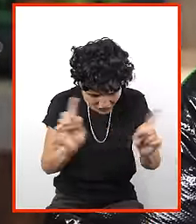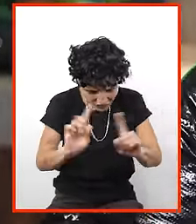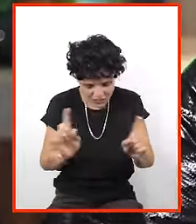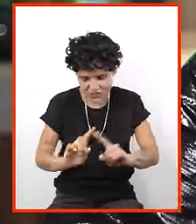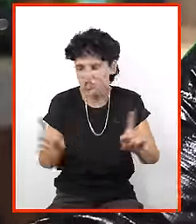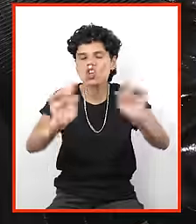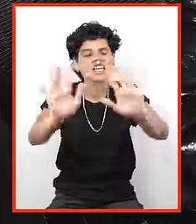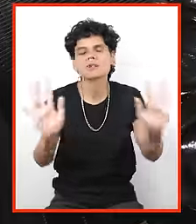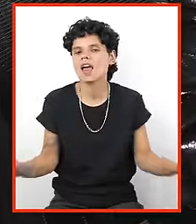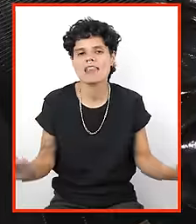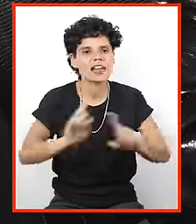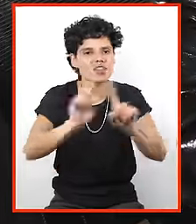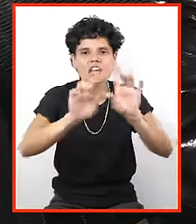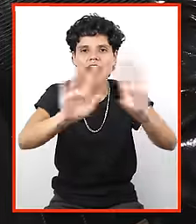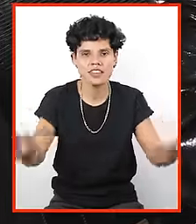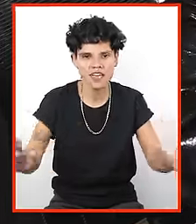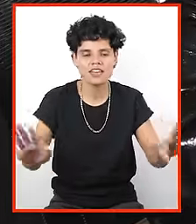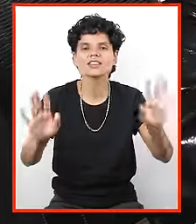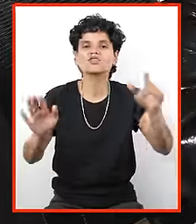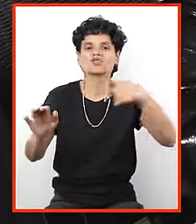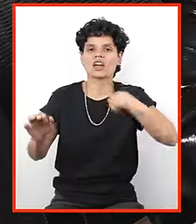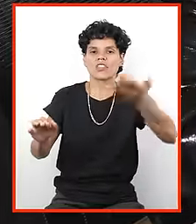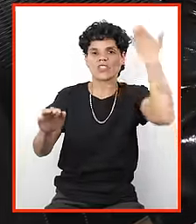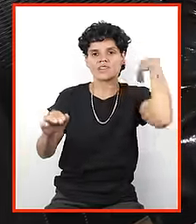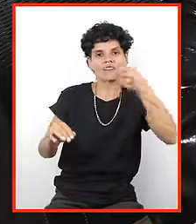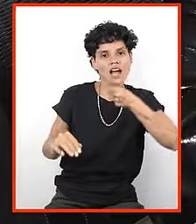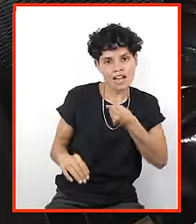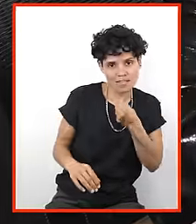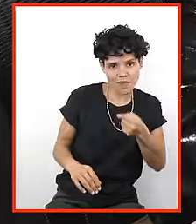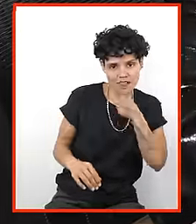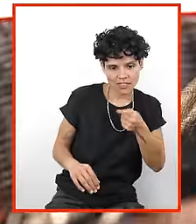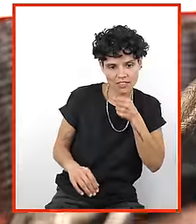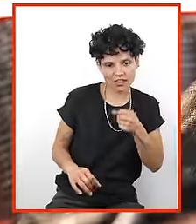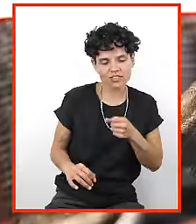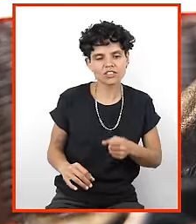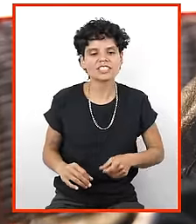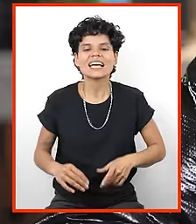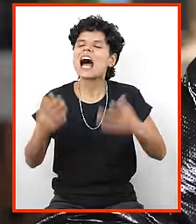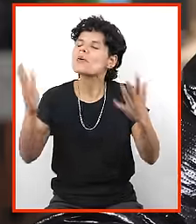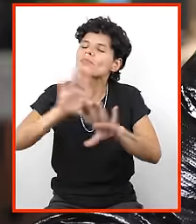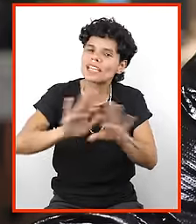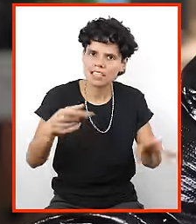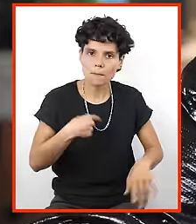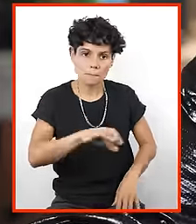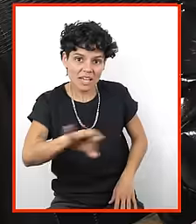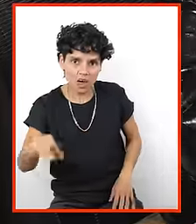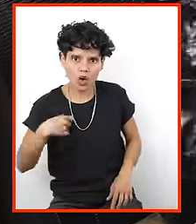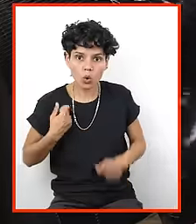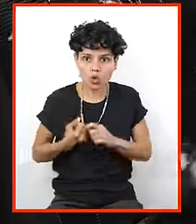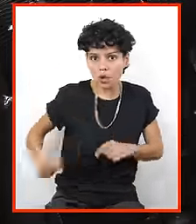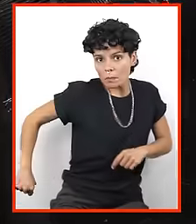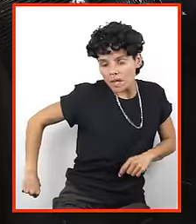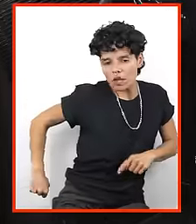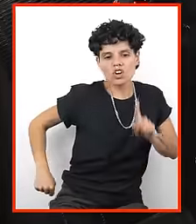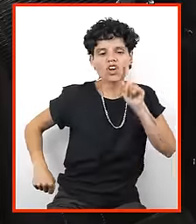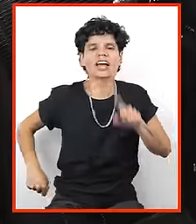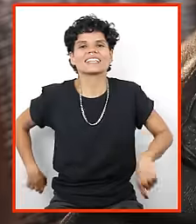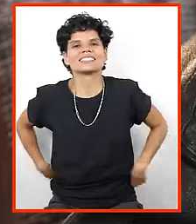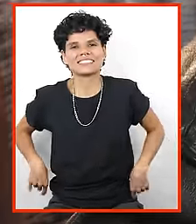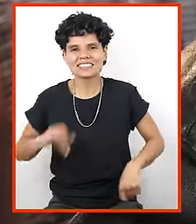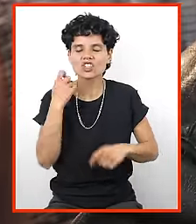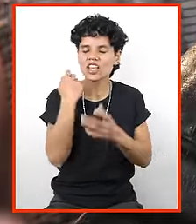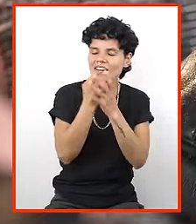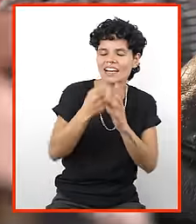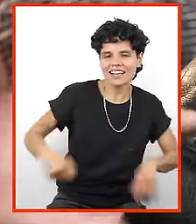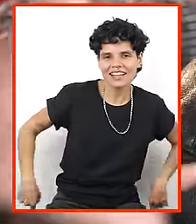No queremos nada. Ya. No queremos. Estoy contando que en la animación. ¿Te tiraste un pedo? Comí esto. ¿Y sonó? No, no en la animación. Puse el micrófono atrás y. No,